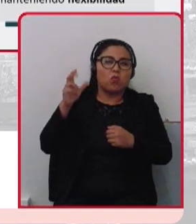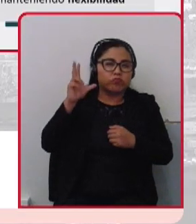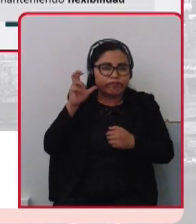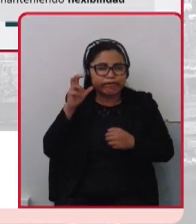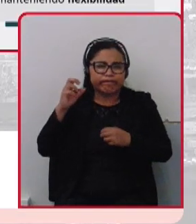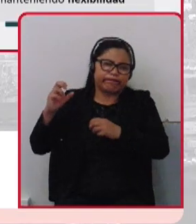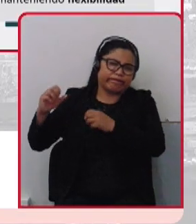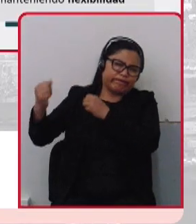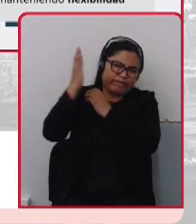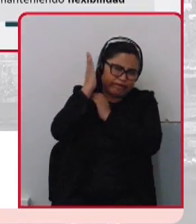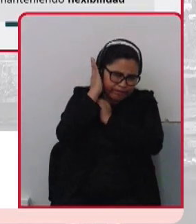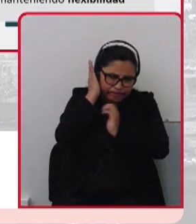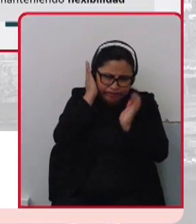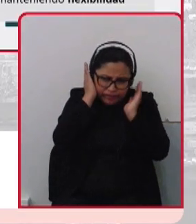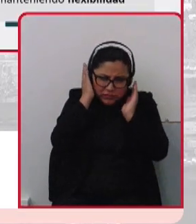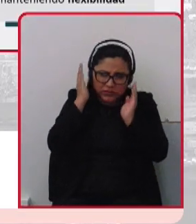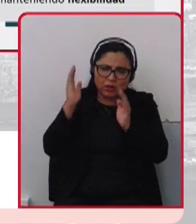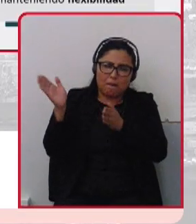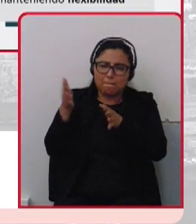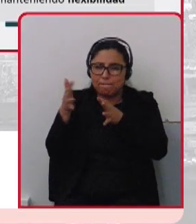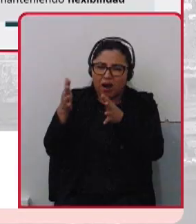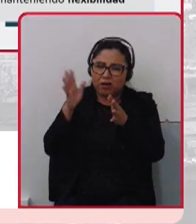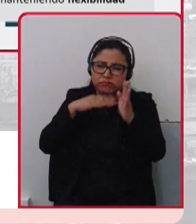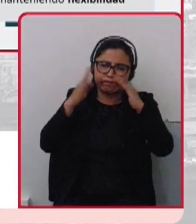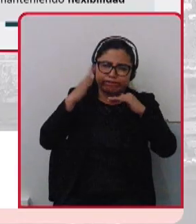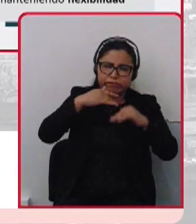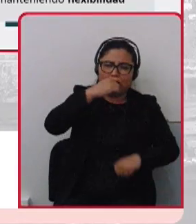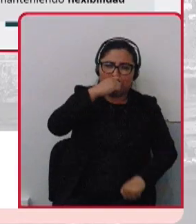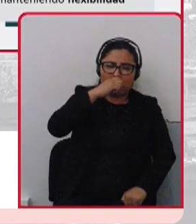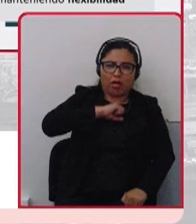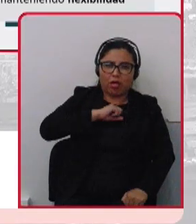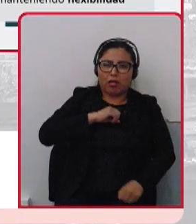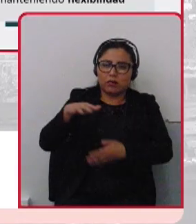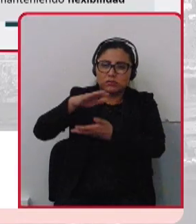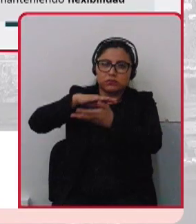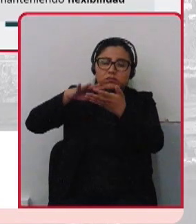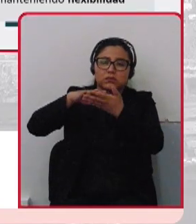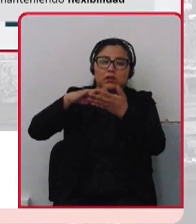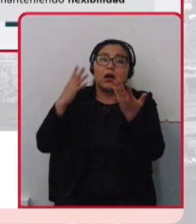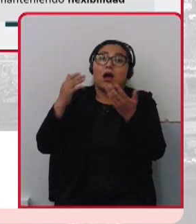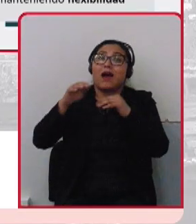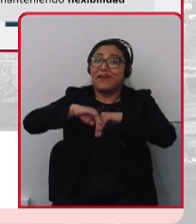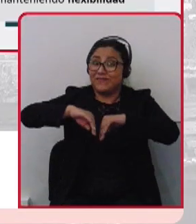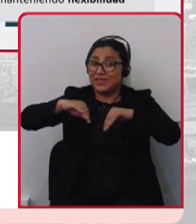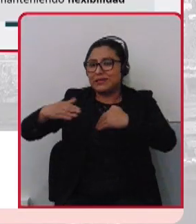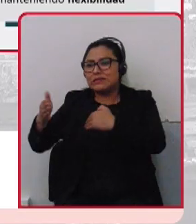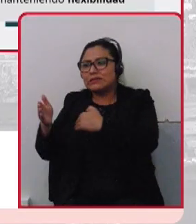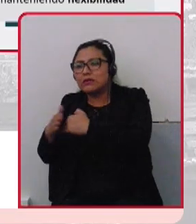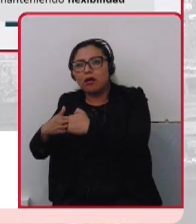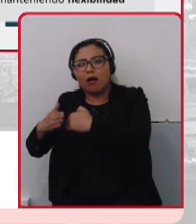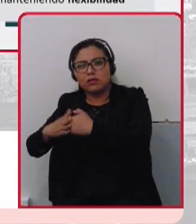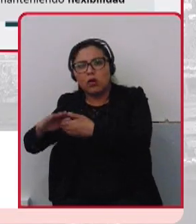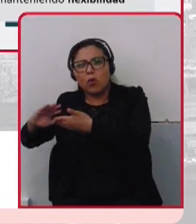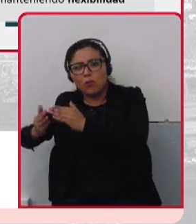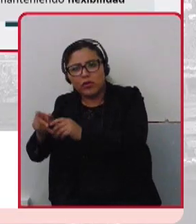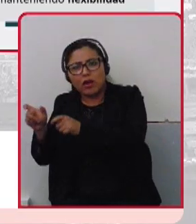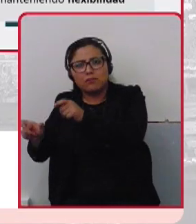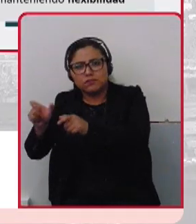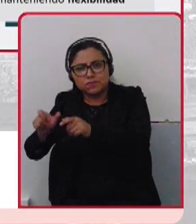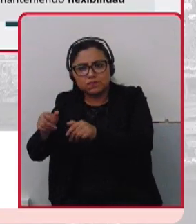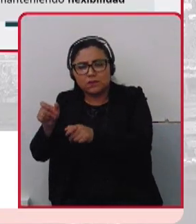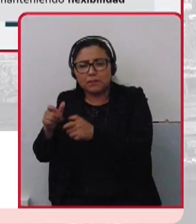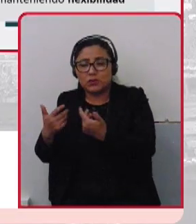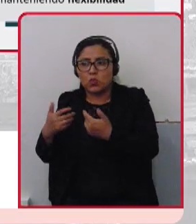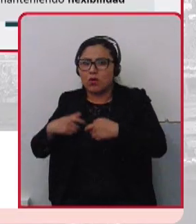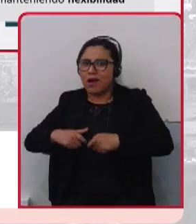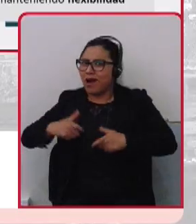y emisiones, desde el punto de vista del ruido, principalmente cuando hay operaciones que trabajan cerca a comunidades o asentamientos, esto nos ayuda